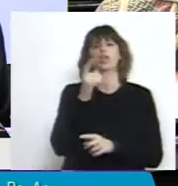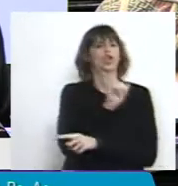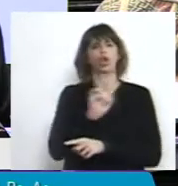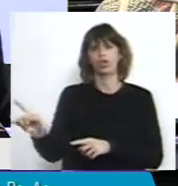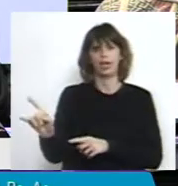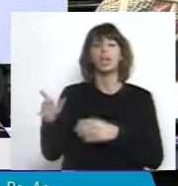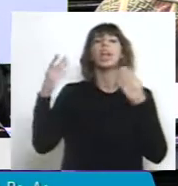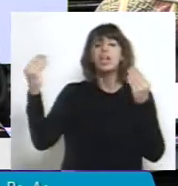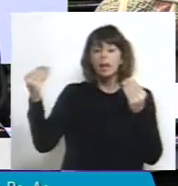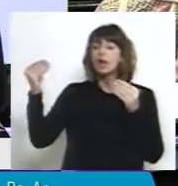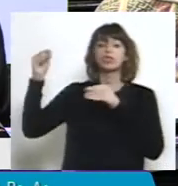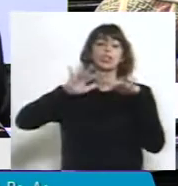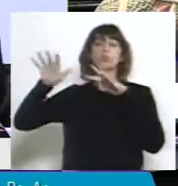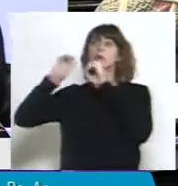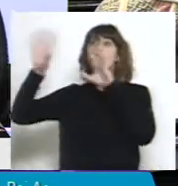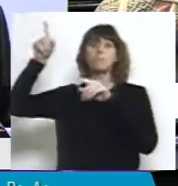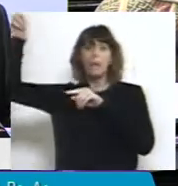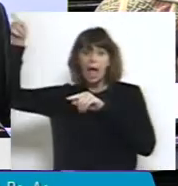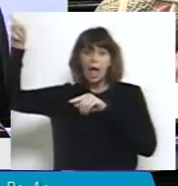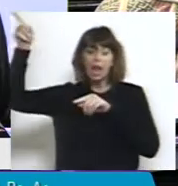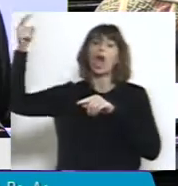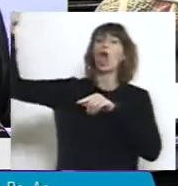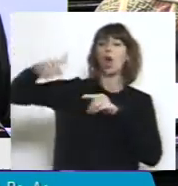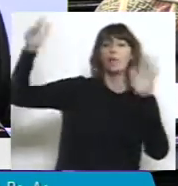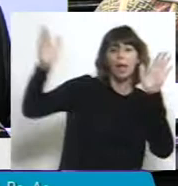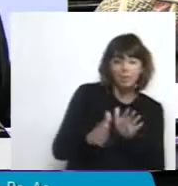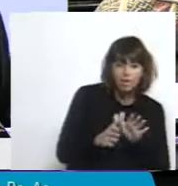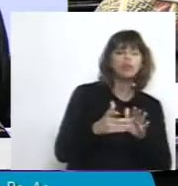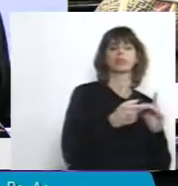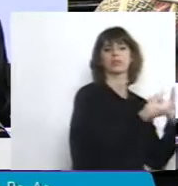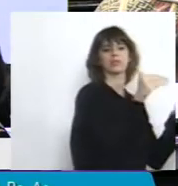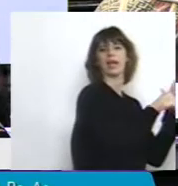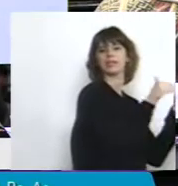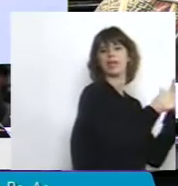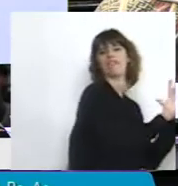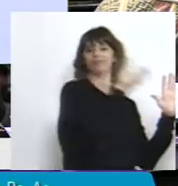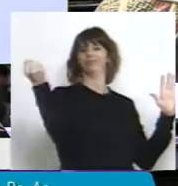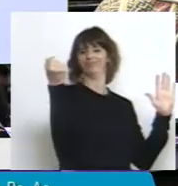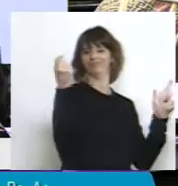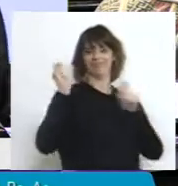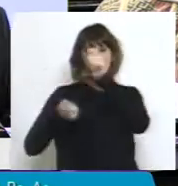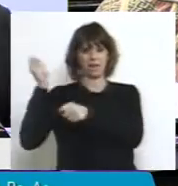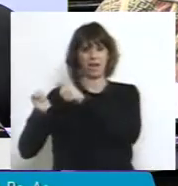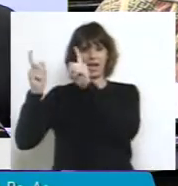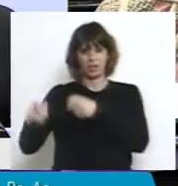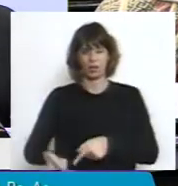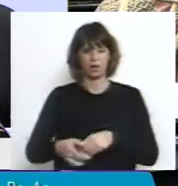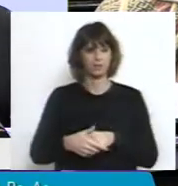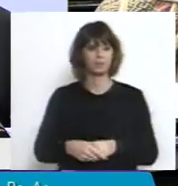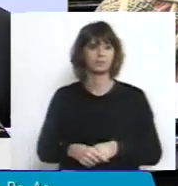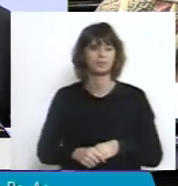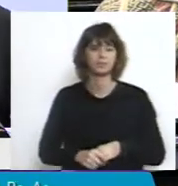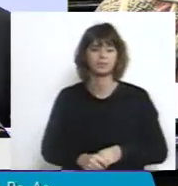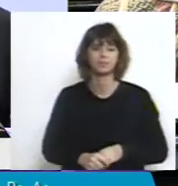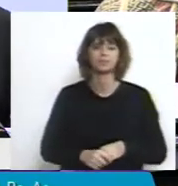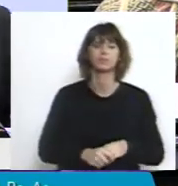debilidad externa con el uso de las reservas y estuvo bien porque para eso se acumulan reservas. Y vamos a la siguiente